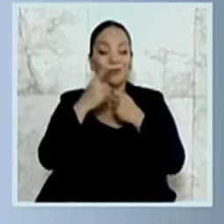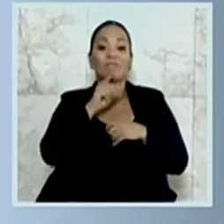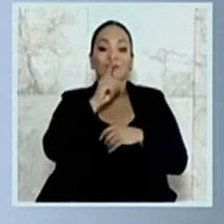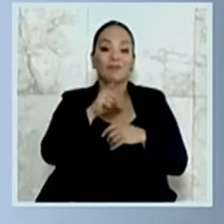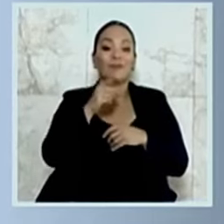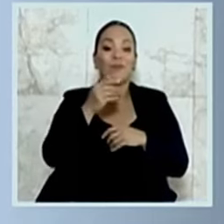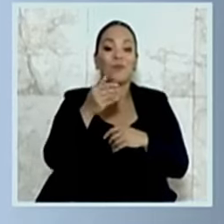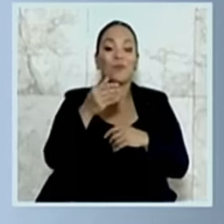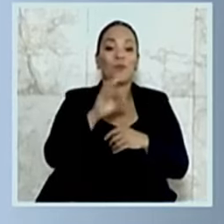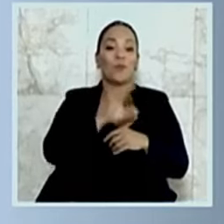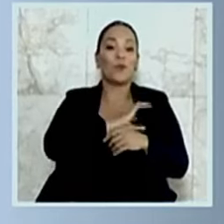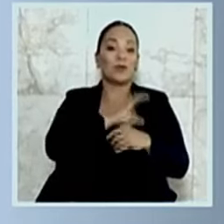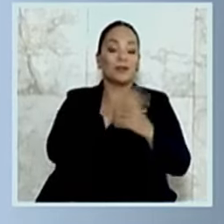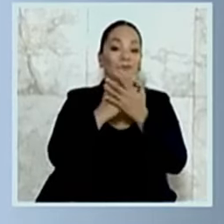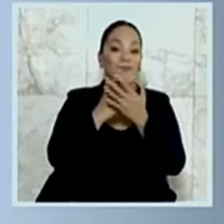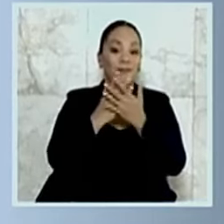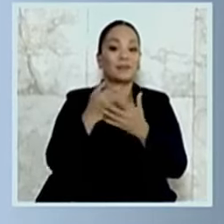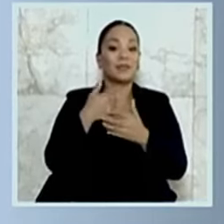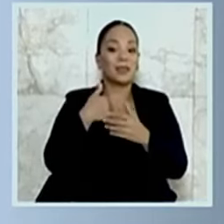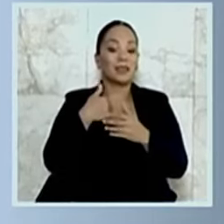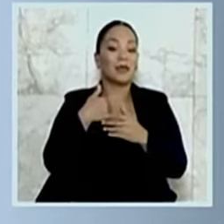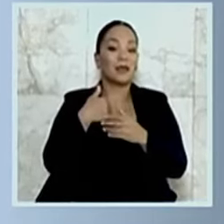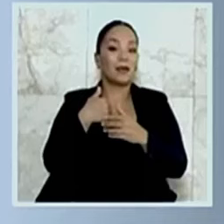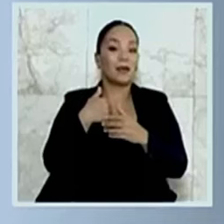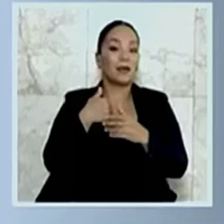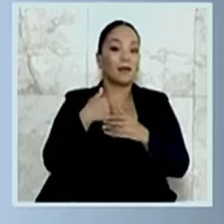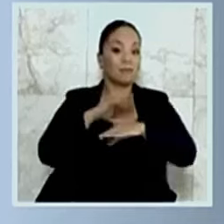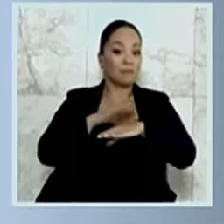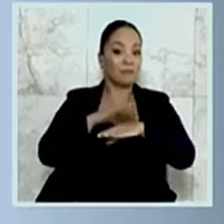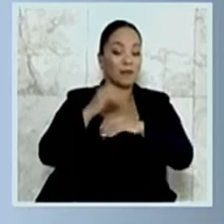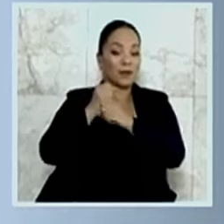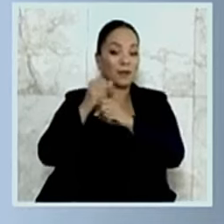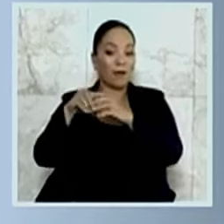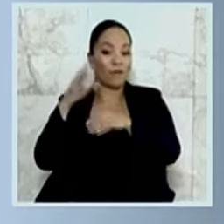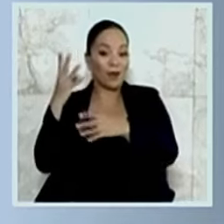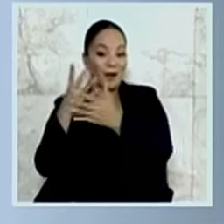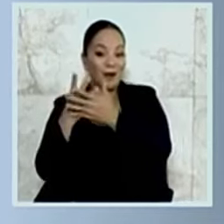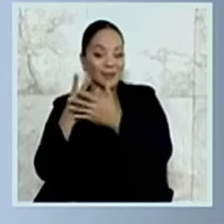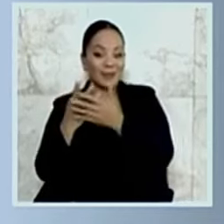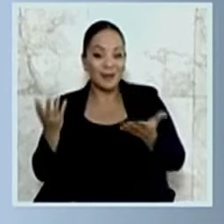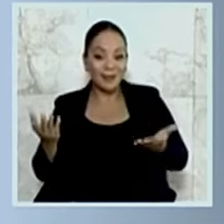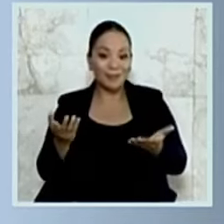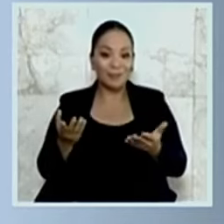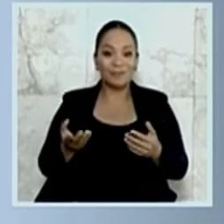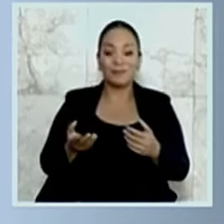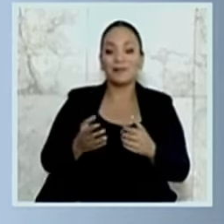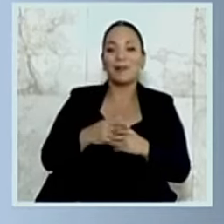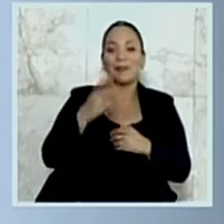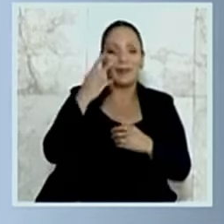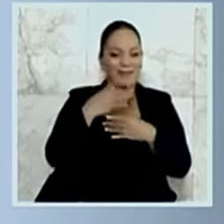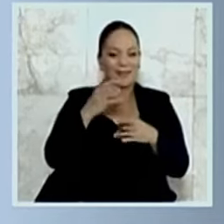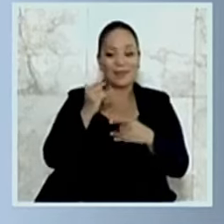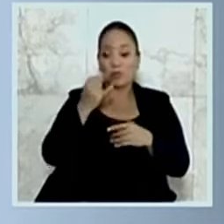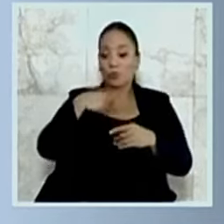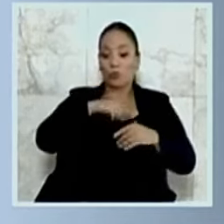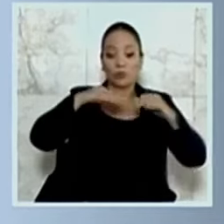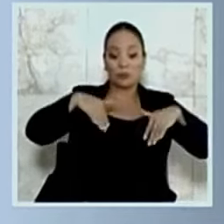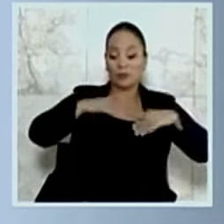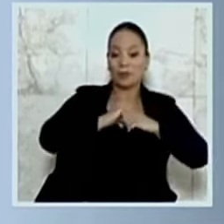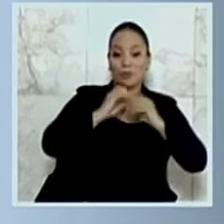sino en las calles, revisando, y aunque usted no lo crea, señor presidente, ya nos están cuestionando si la policía penitenciaria